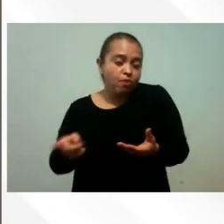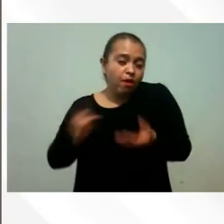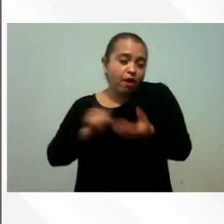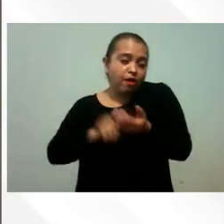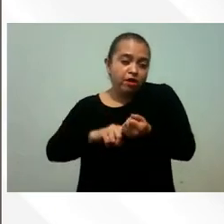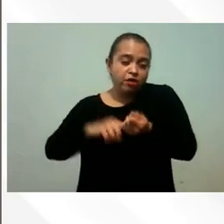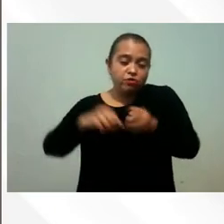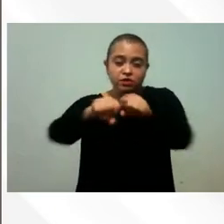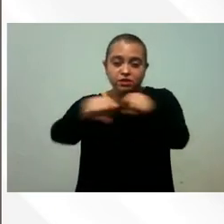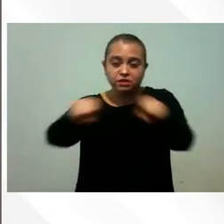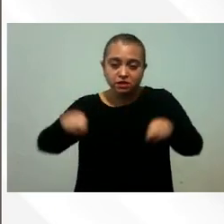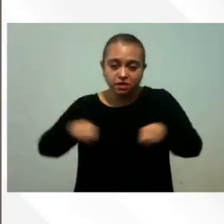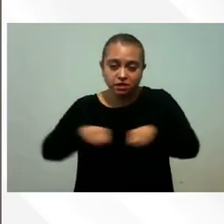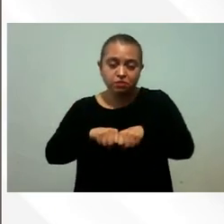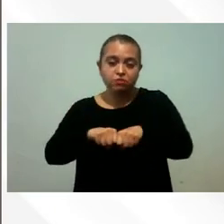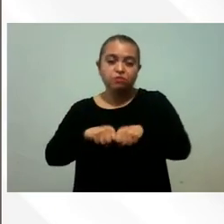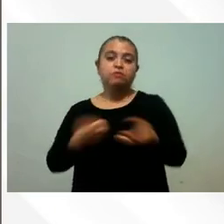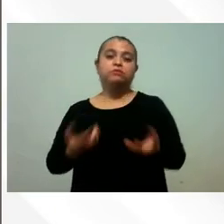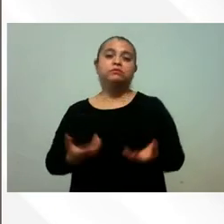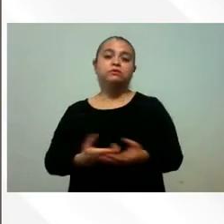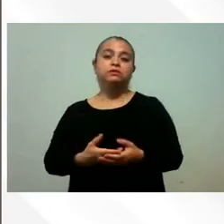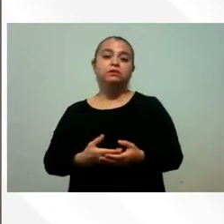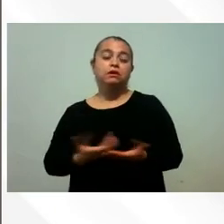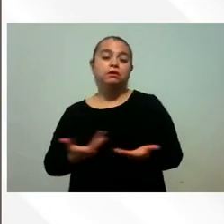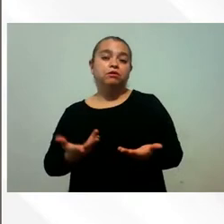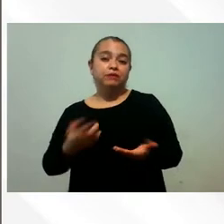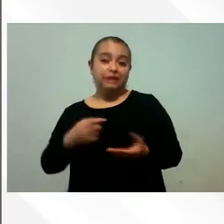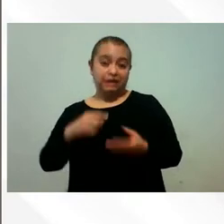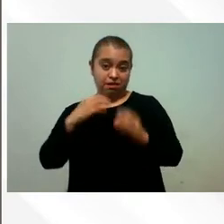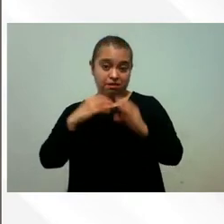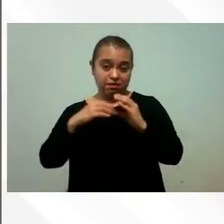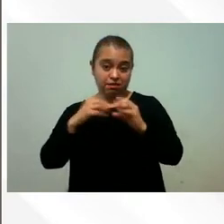espacios educativos. Entonces, por acá está la liga ya.